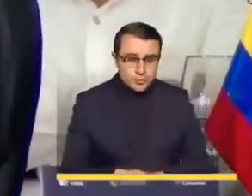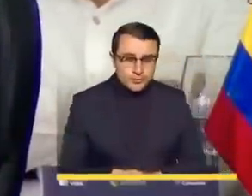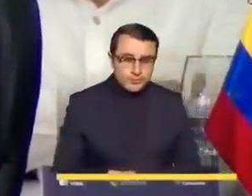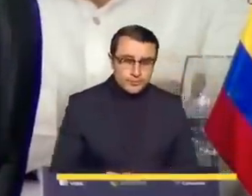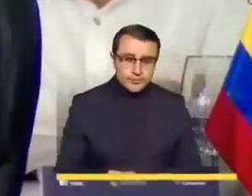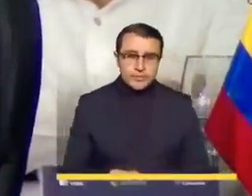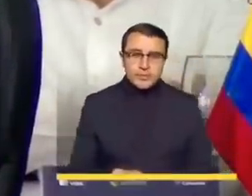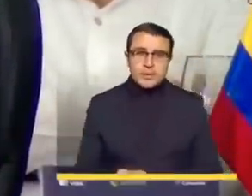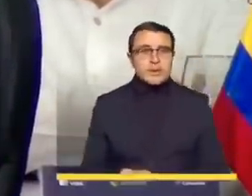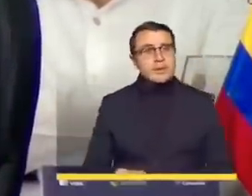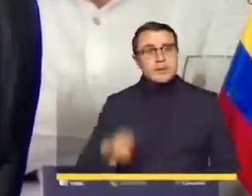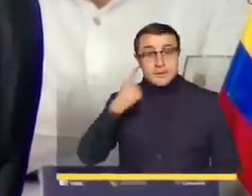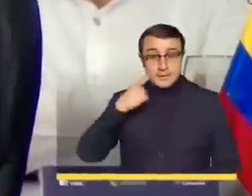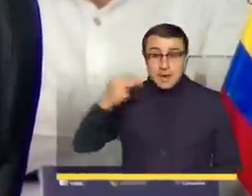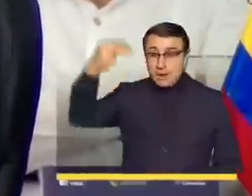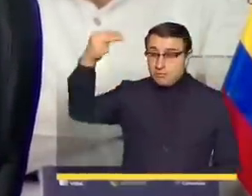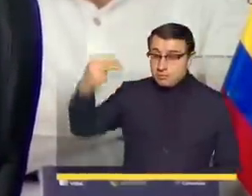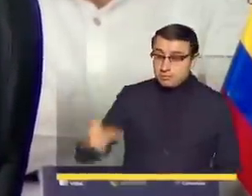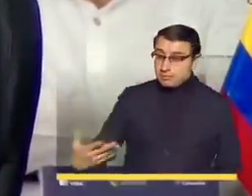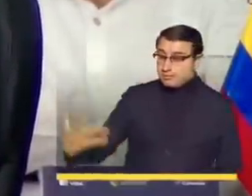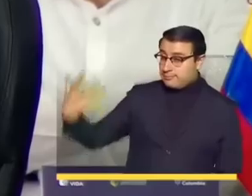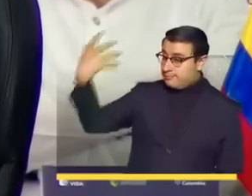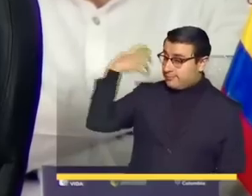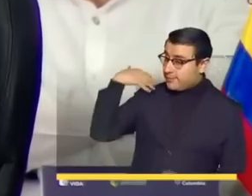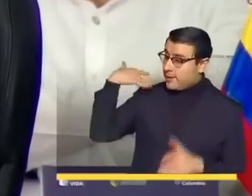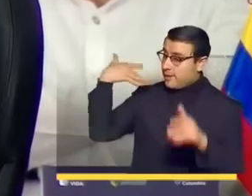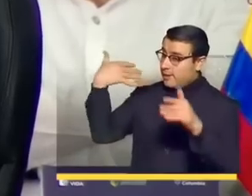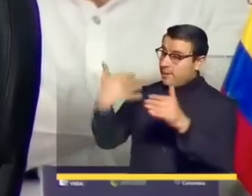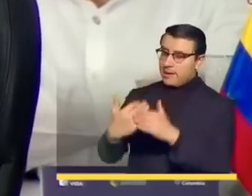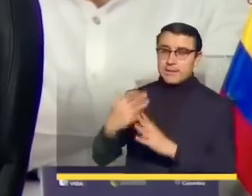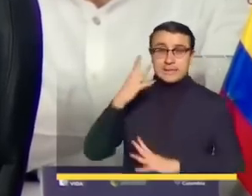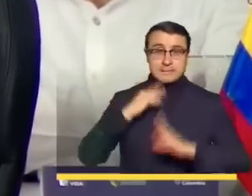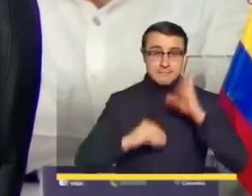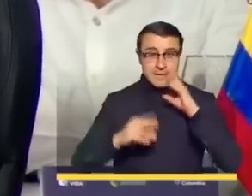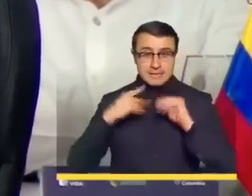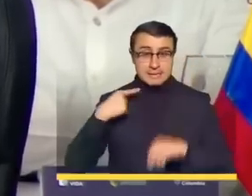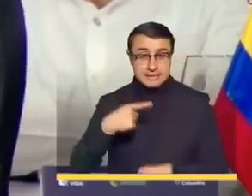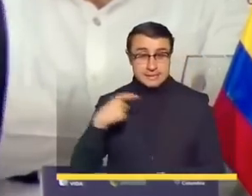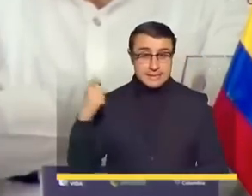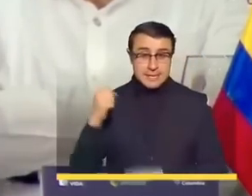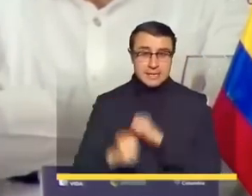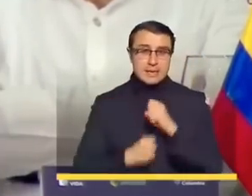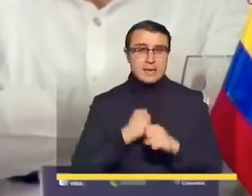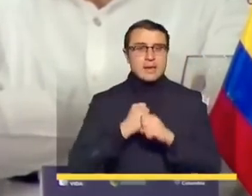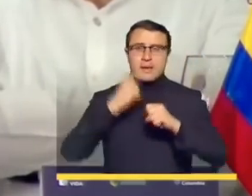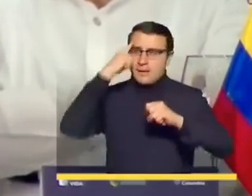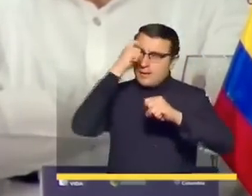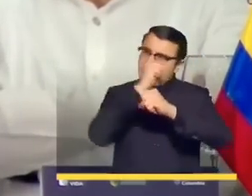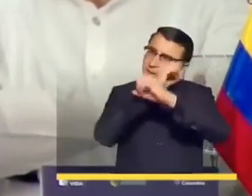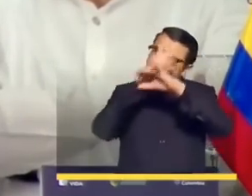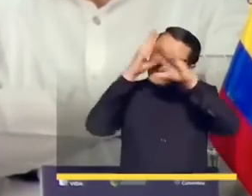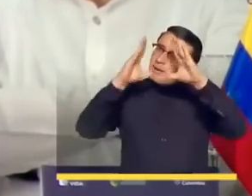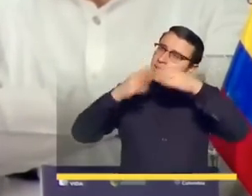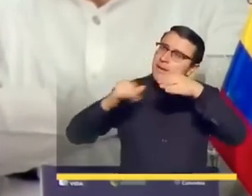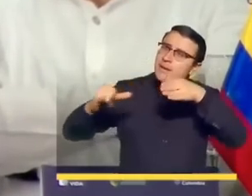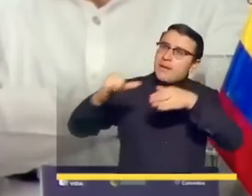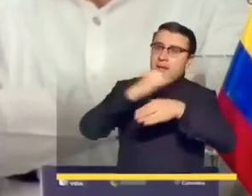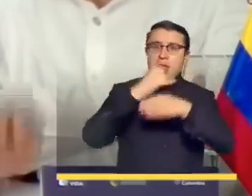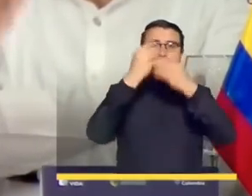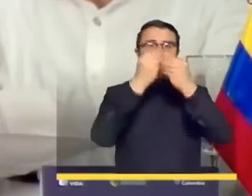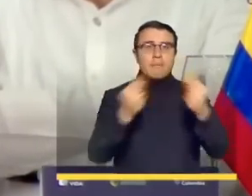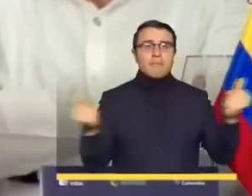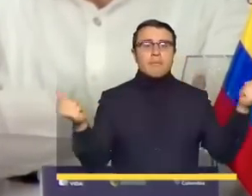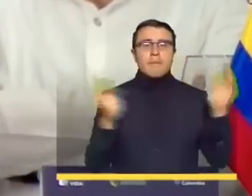Si esa es la experiencia histórica que hemos vivido en el siglo XX, si la ilusión del socialismo soviético desapareció en el